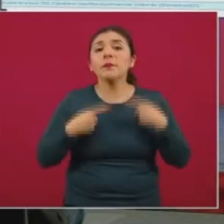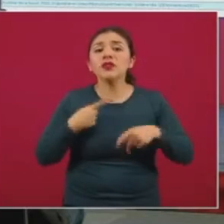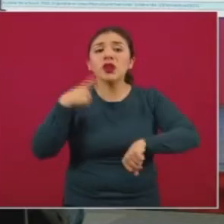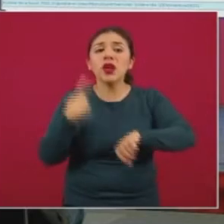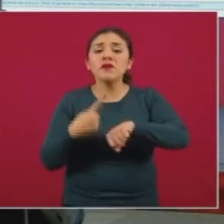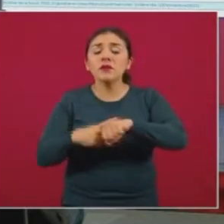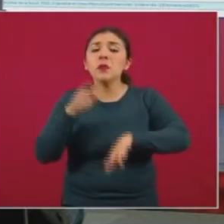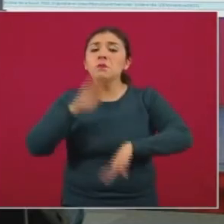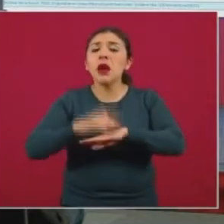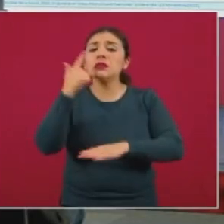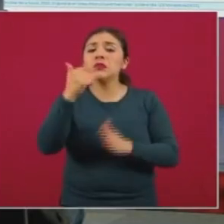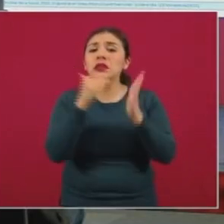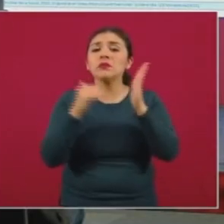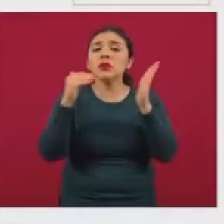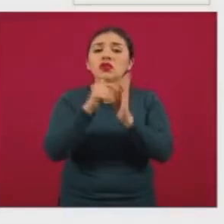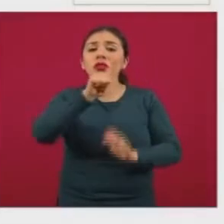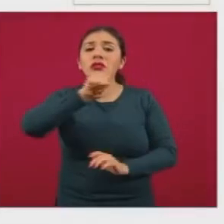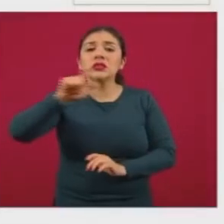de